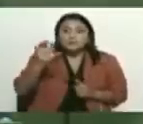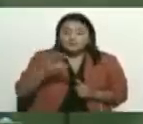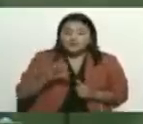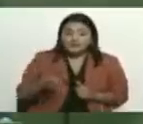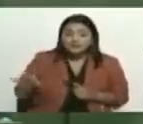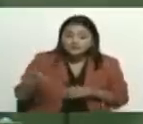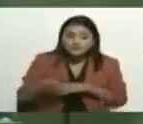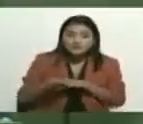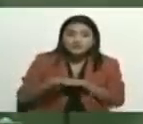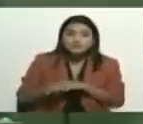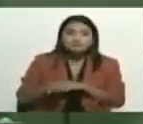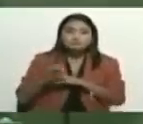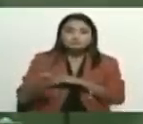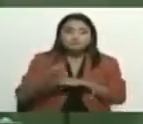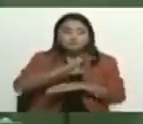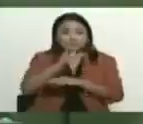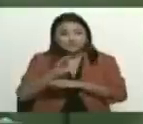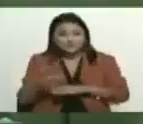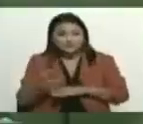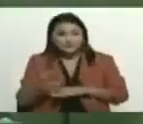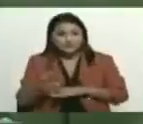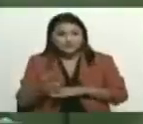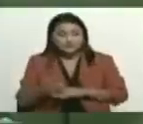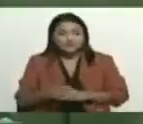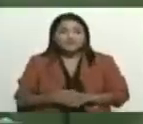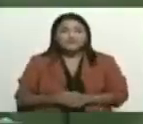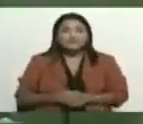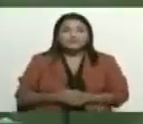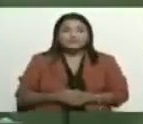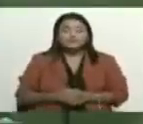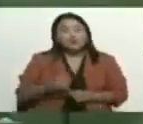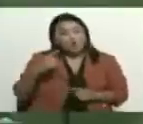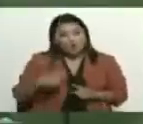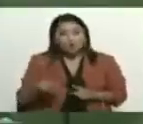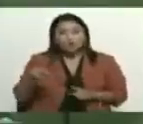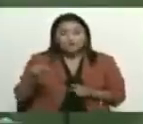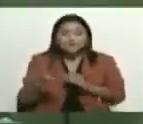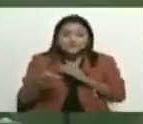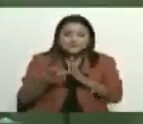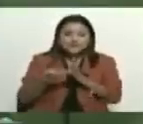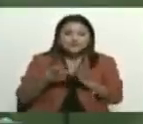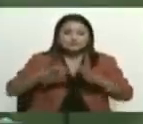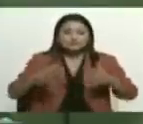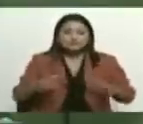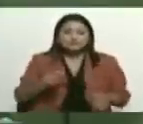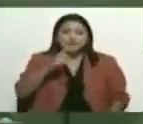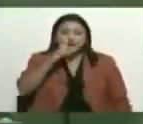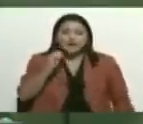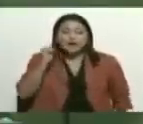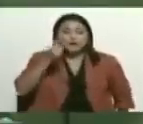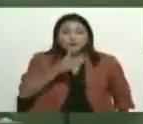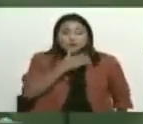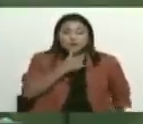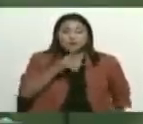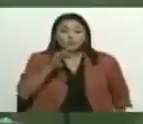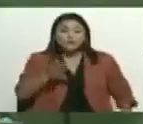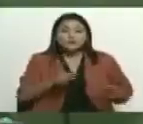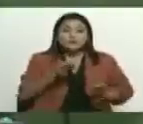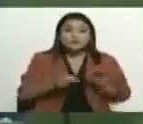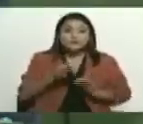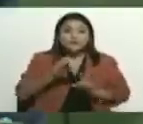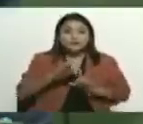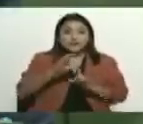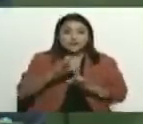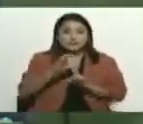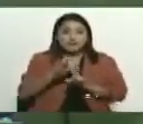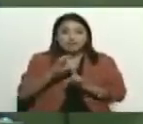en desarrollo, tanto en el Caribe como en el Pacífico. Los efectos de años de injusticia climática, marcada por insostenibles